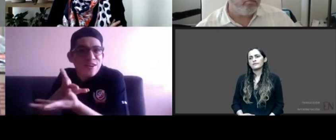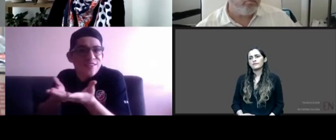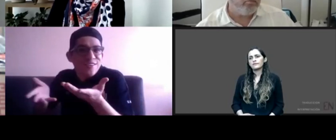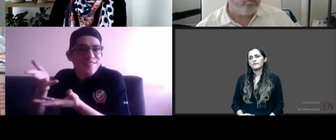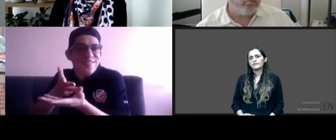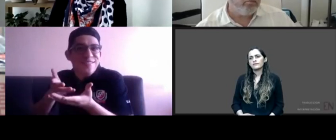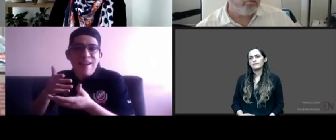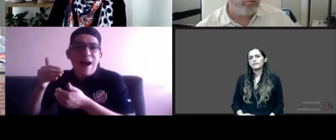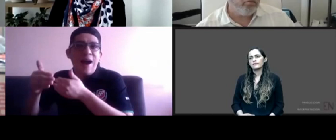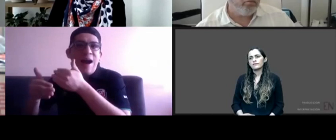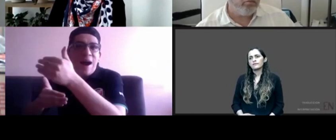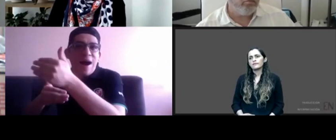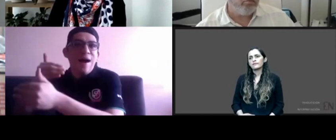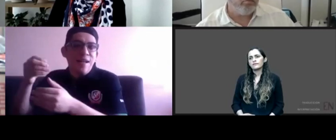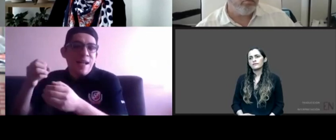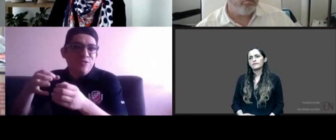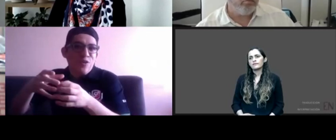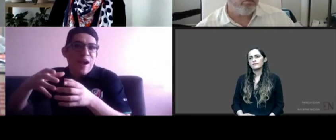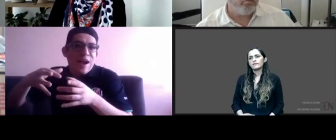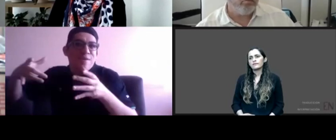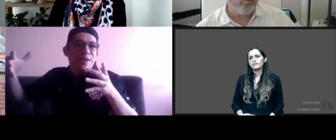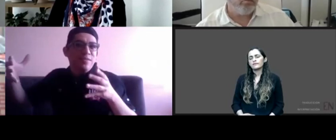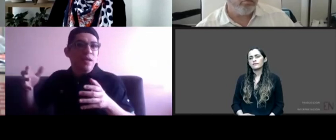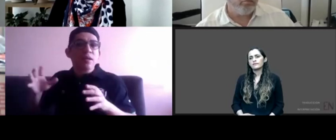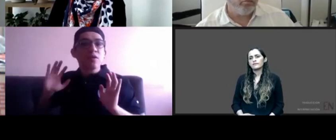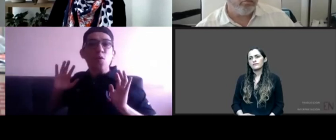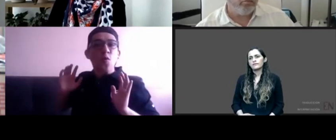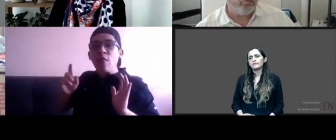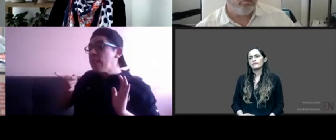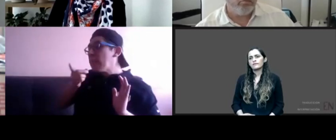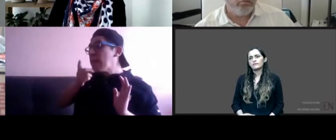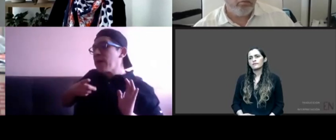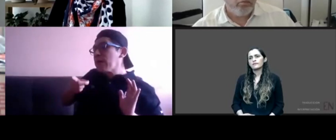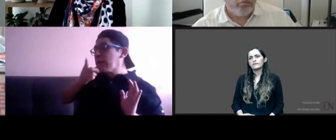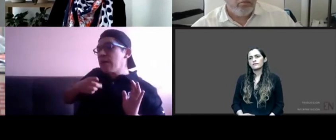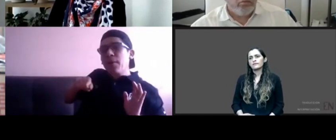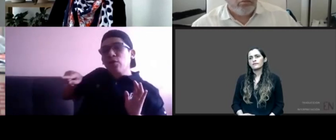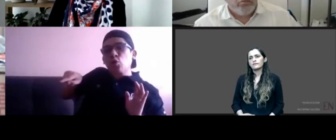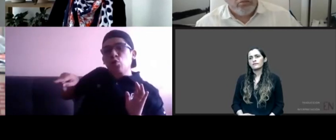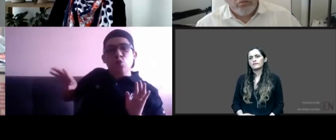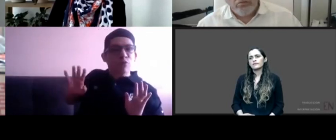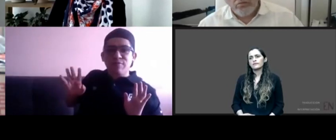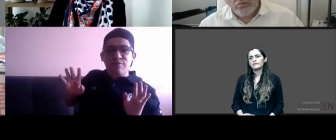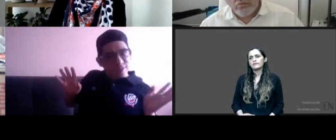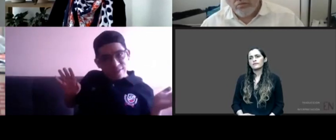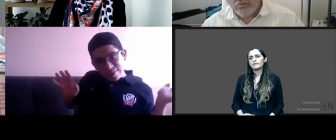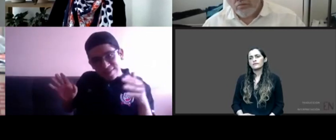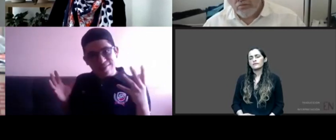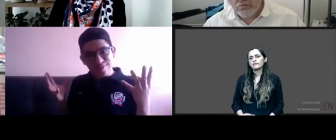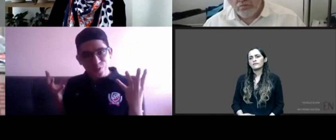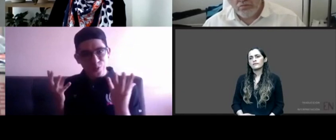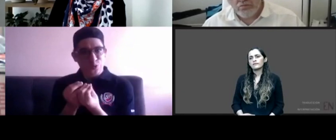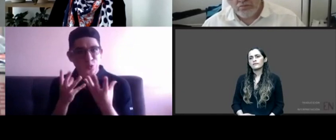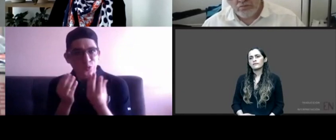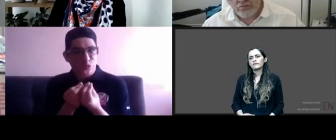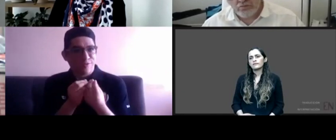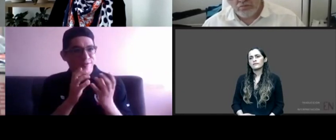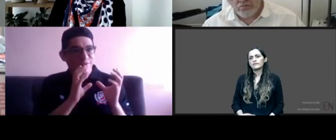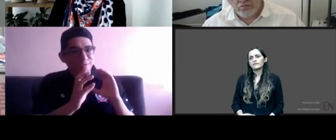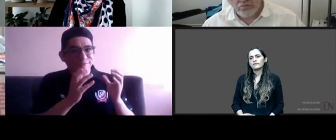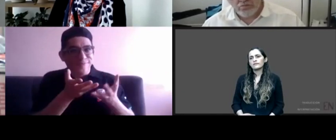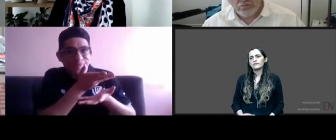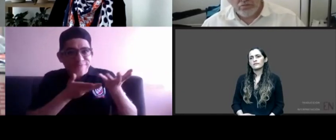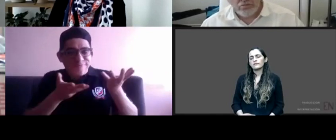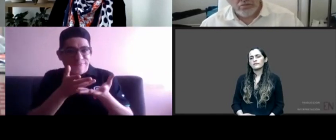nos reunimos, en dónde estamos y socializar con todos nosotros. Y creo que esto ampliaría la comunidad de personas y